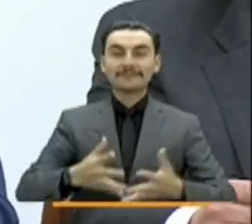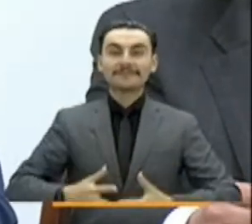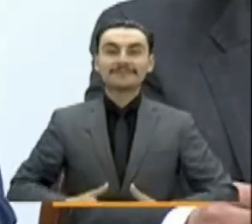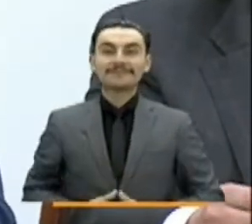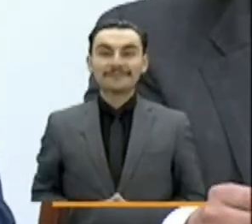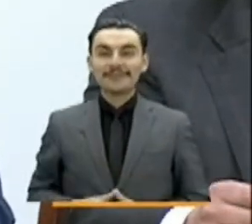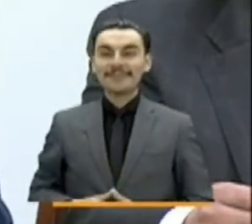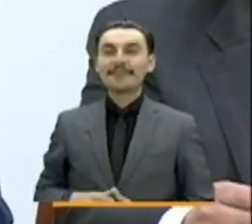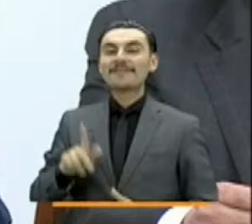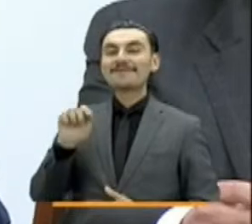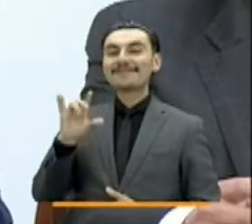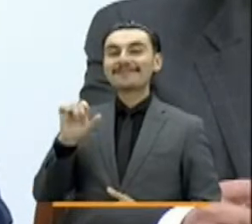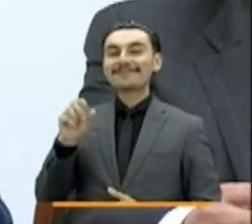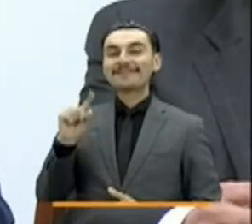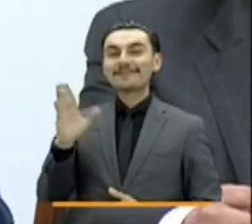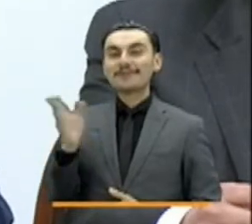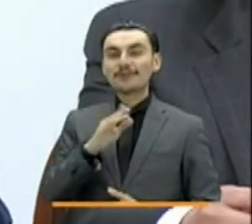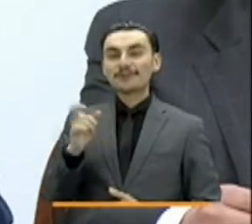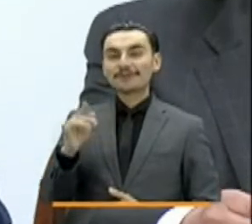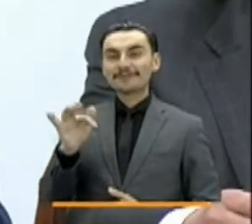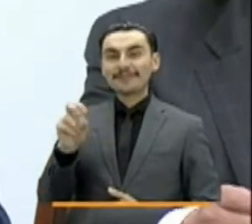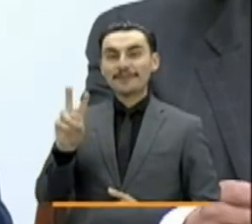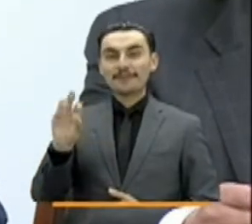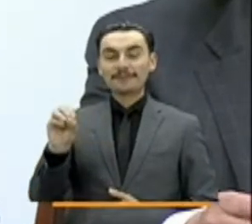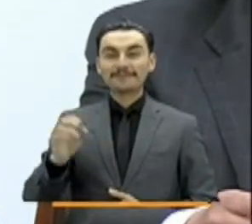Francisco Petro Urrego,